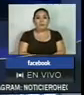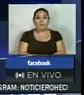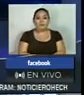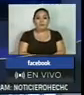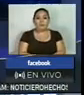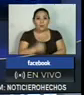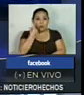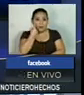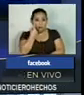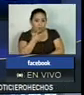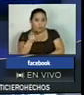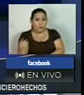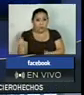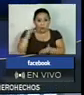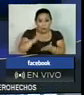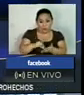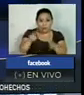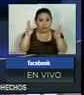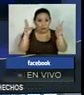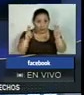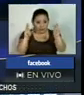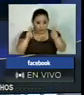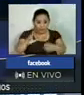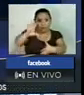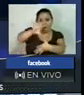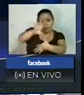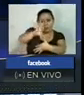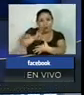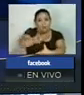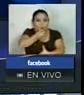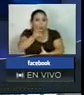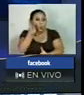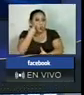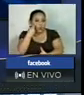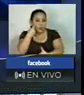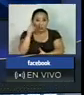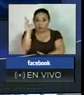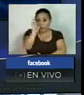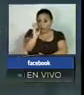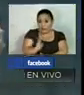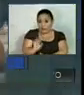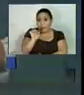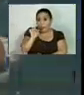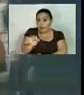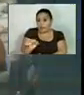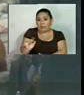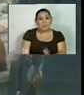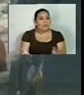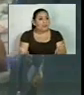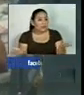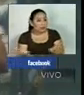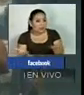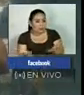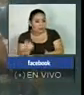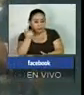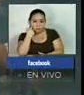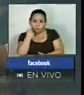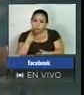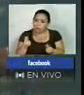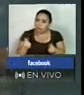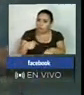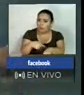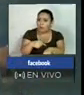Vamos a regresar a nuestro continente específicamente a Brasil ahí se registró un nuevo récord